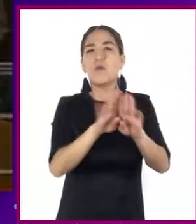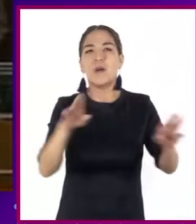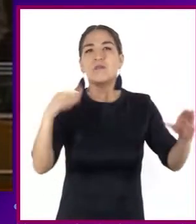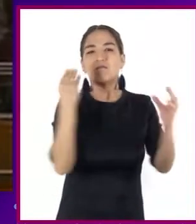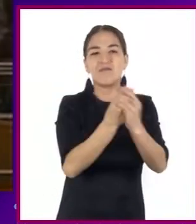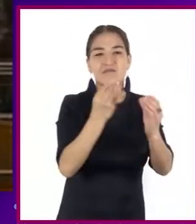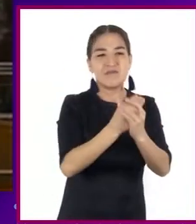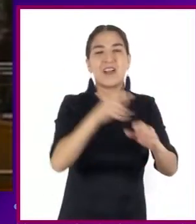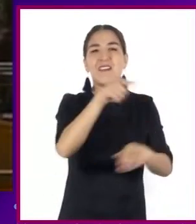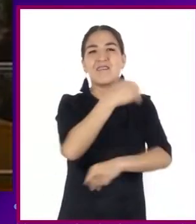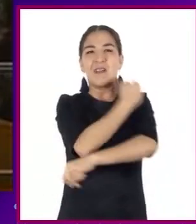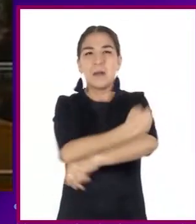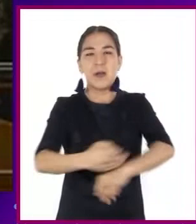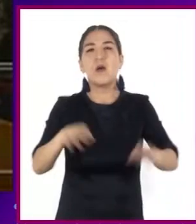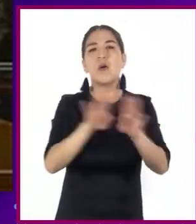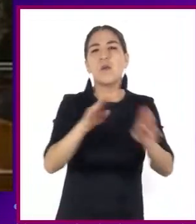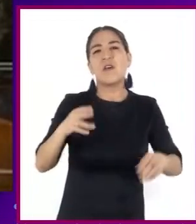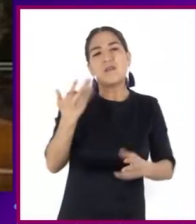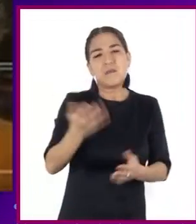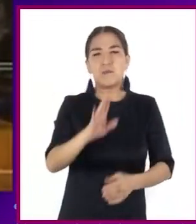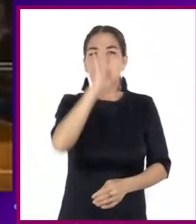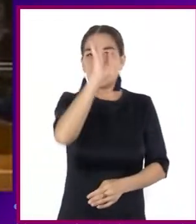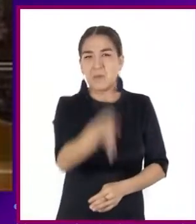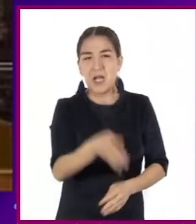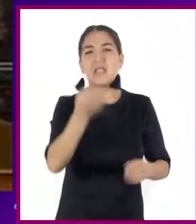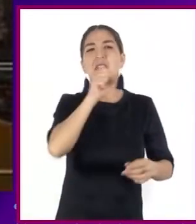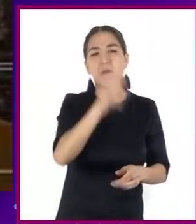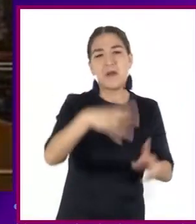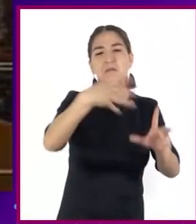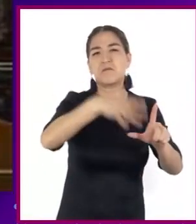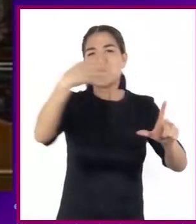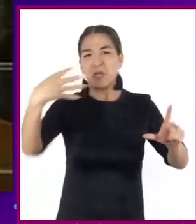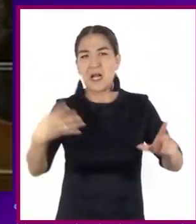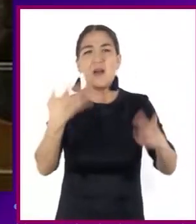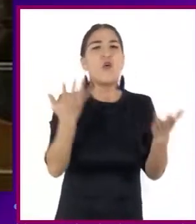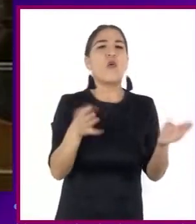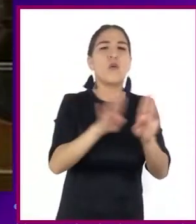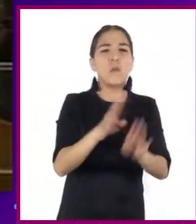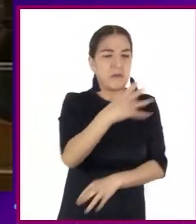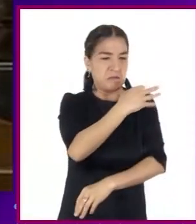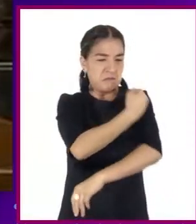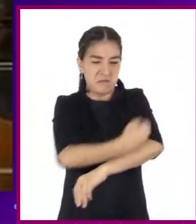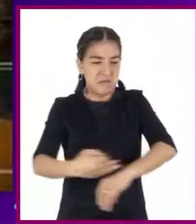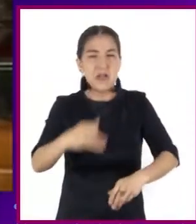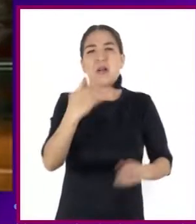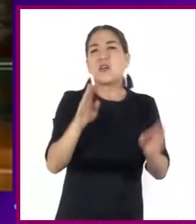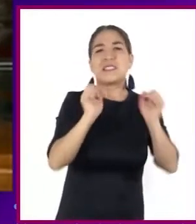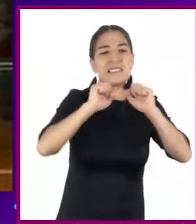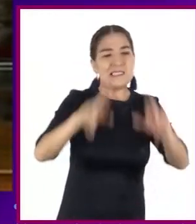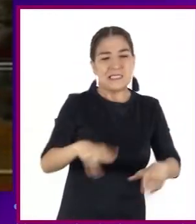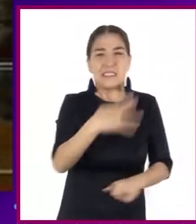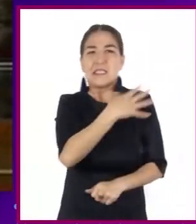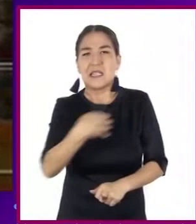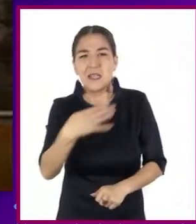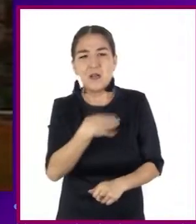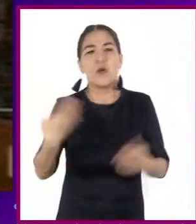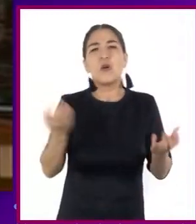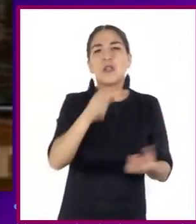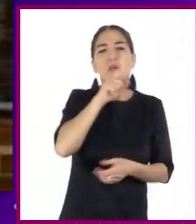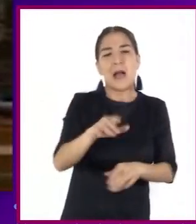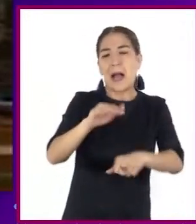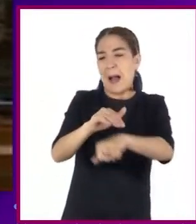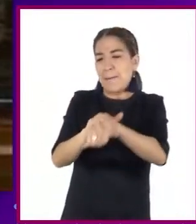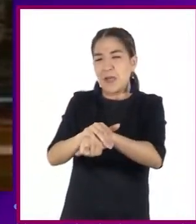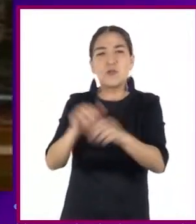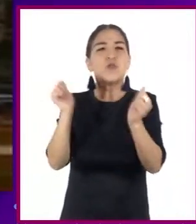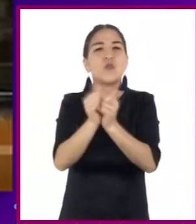familias incluye a parejas heterosexuales u homosexuales, parejas sin hijos, madres o padres solteros con sus hijos o simplemente amigos